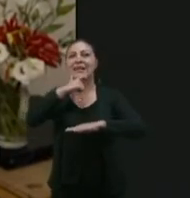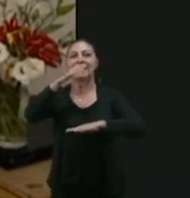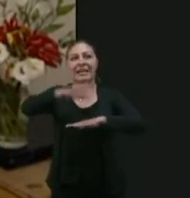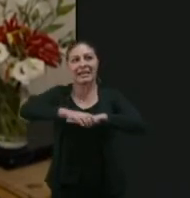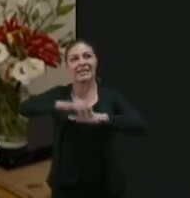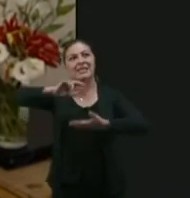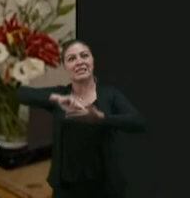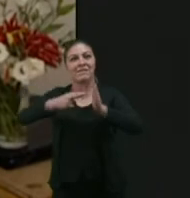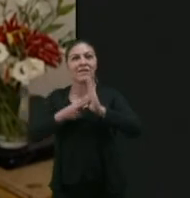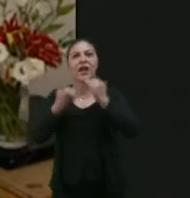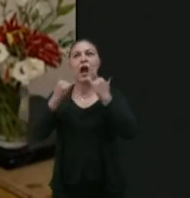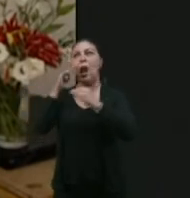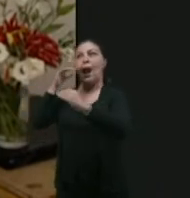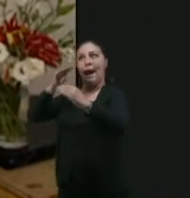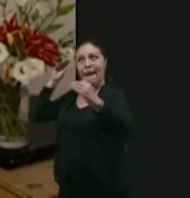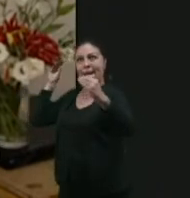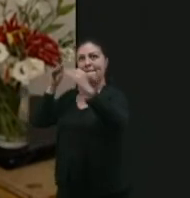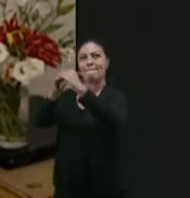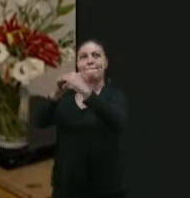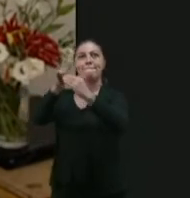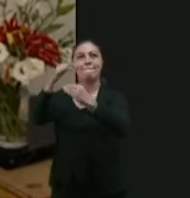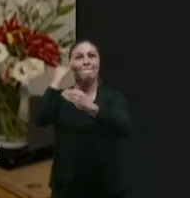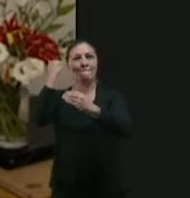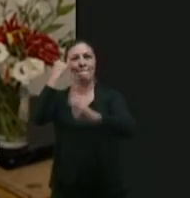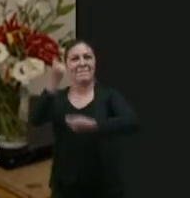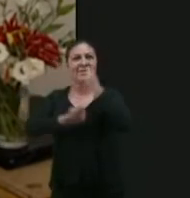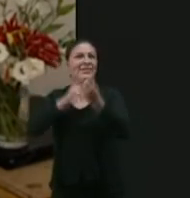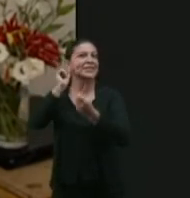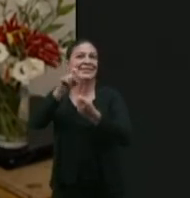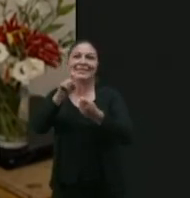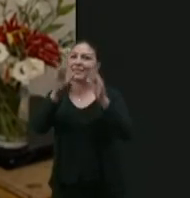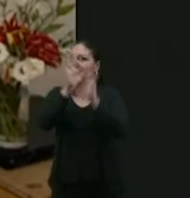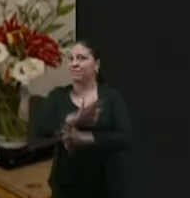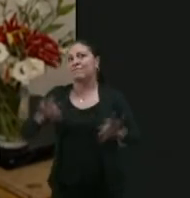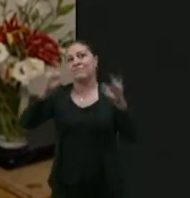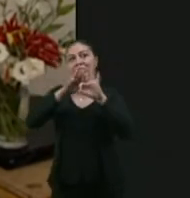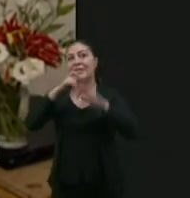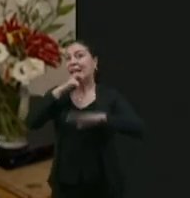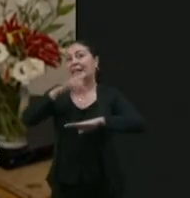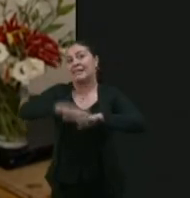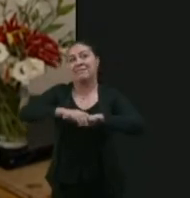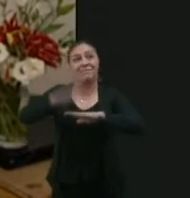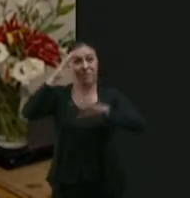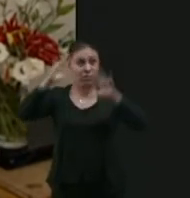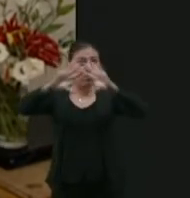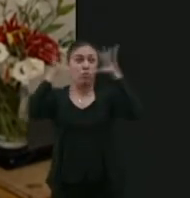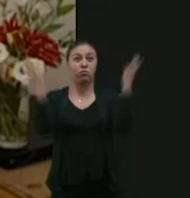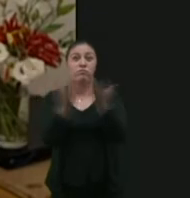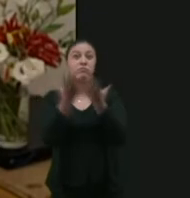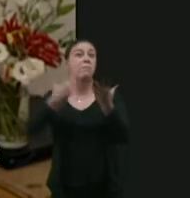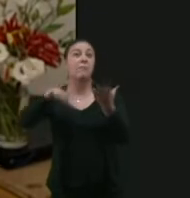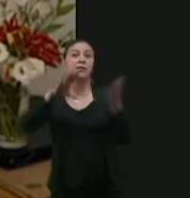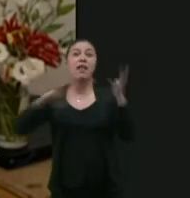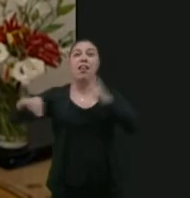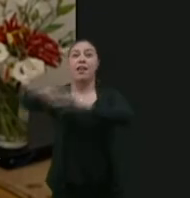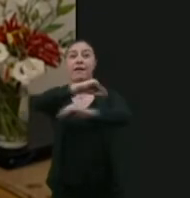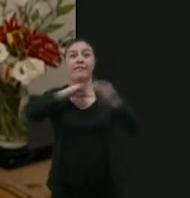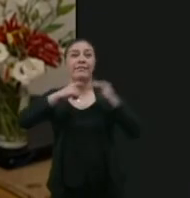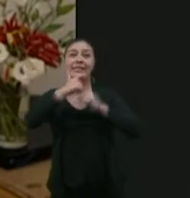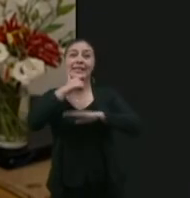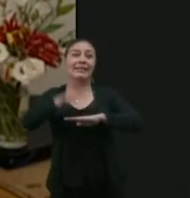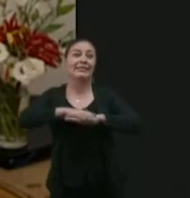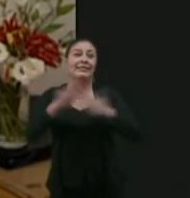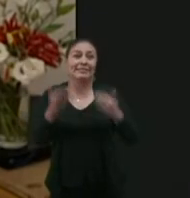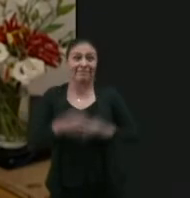mundo de emprendimientos, porque este mundo está en inglés. El miedo a la falla, y aquí estábamos